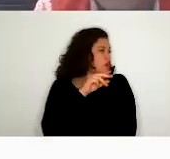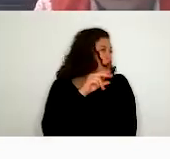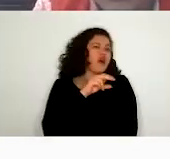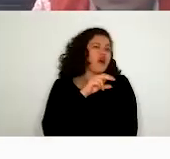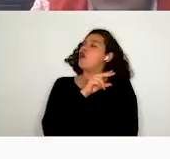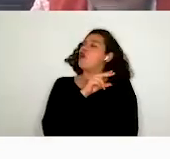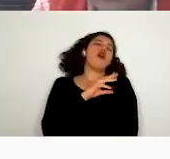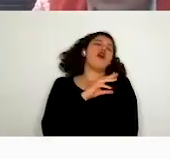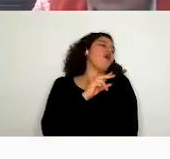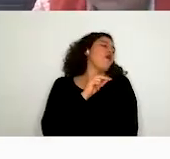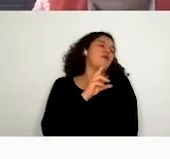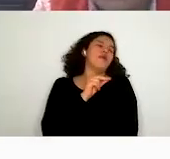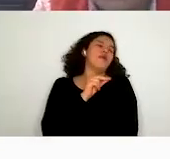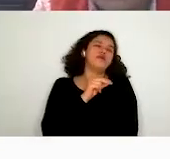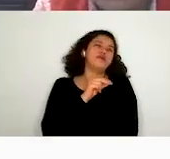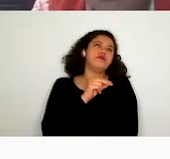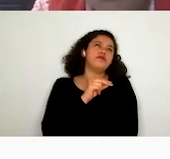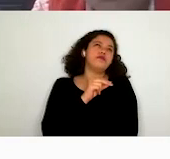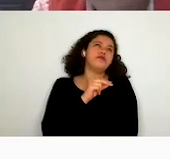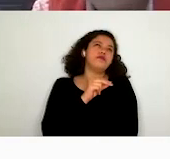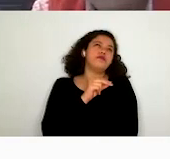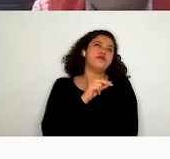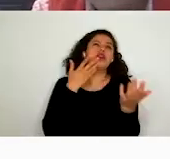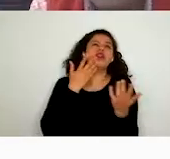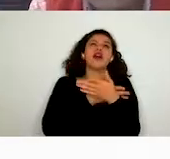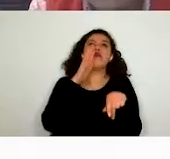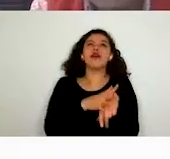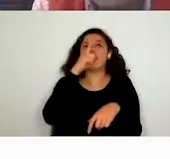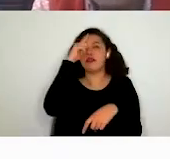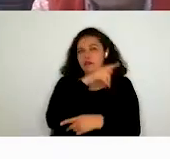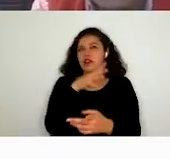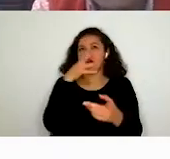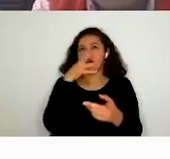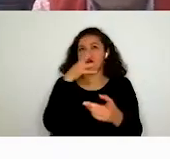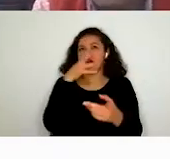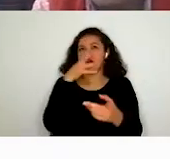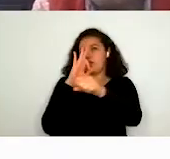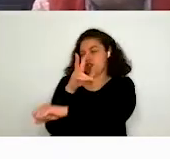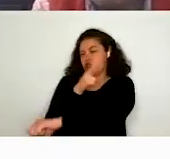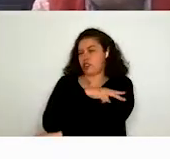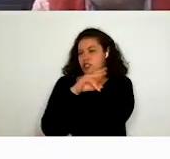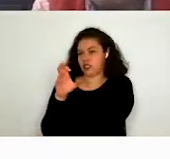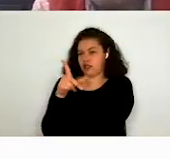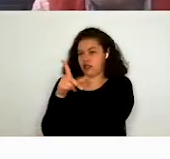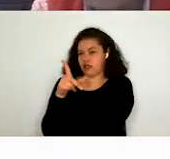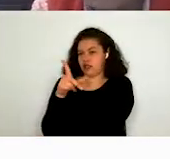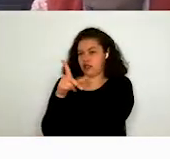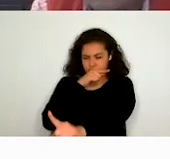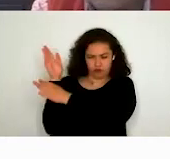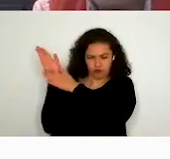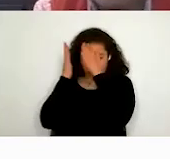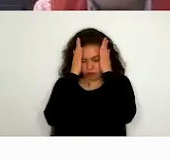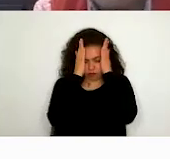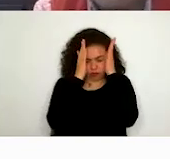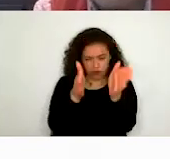la mayoría de las acciones en materia de protección civil van a estar siempre enfocadas en la prevención y